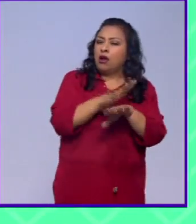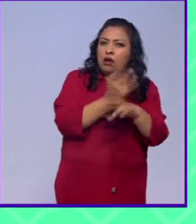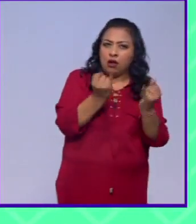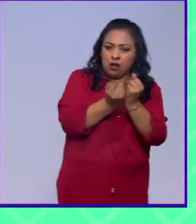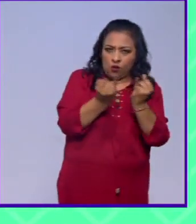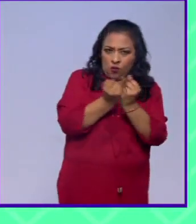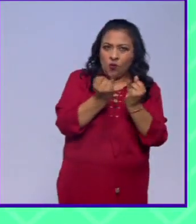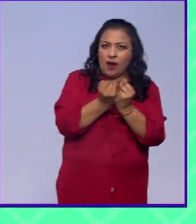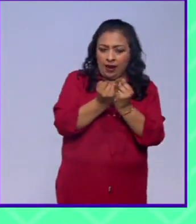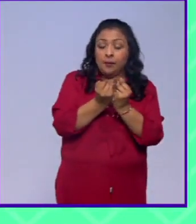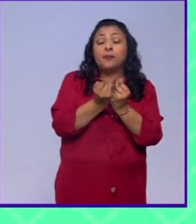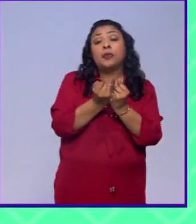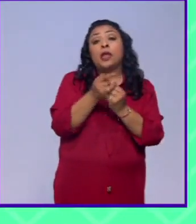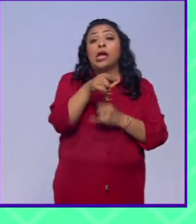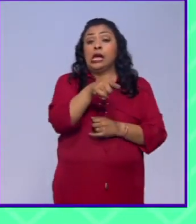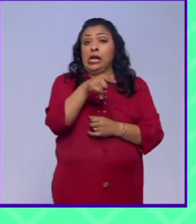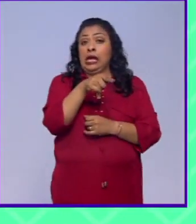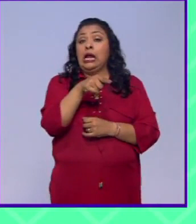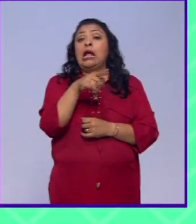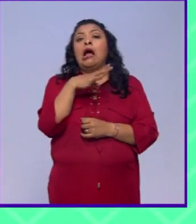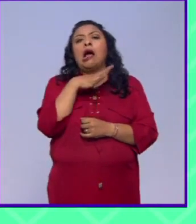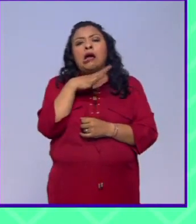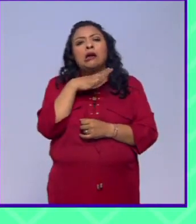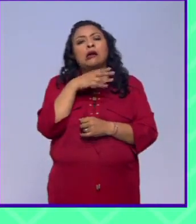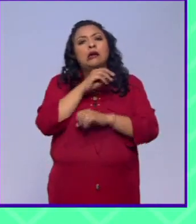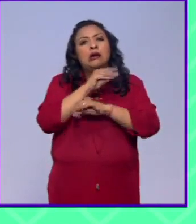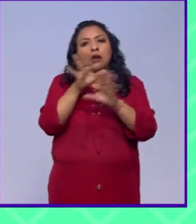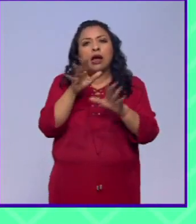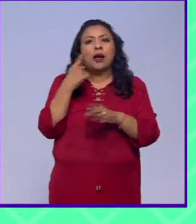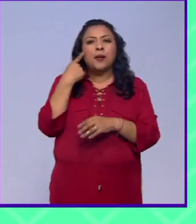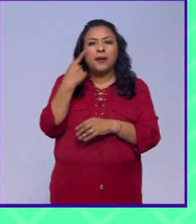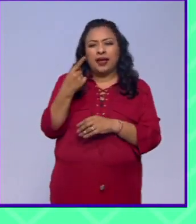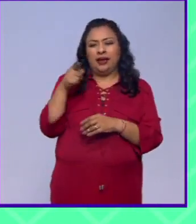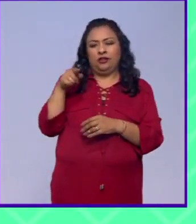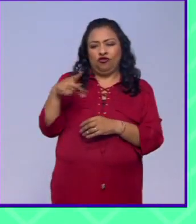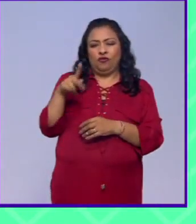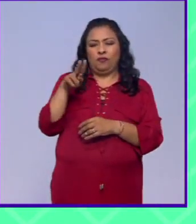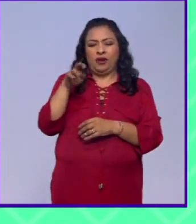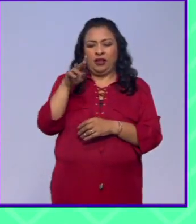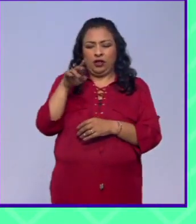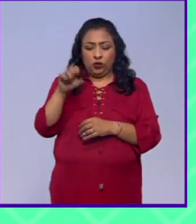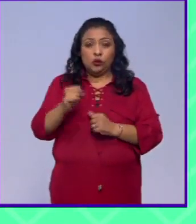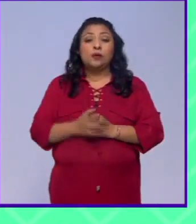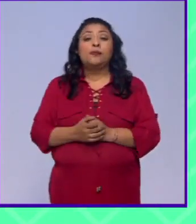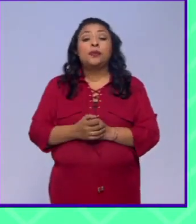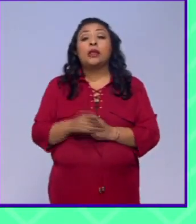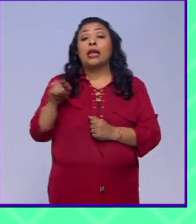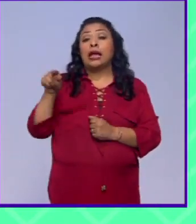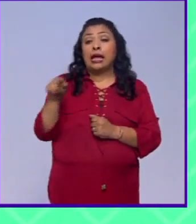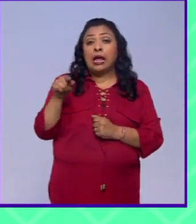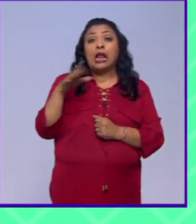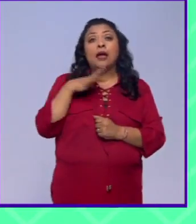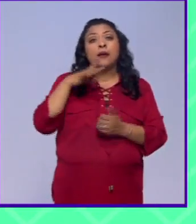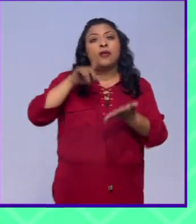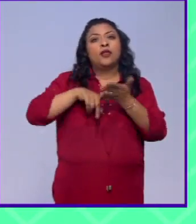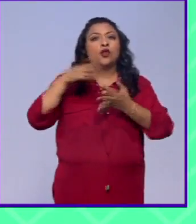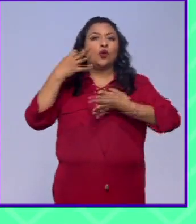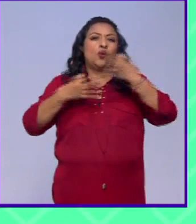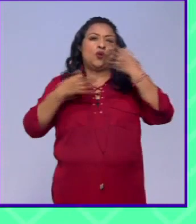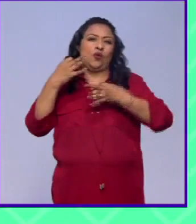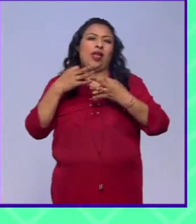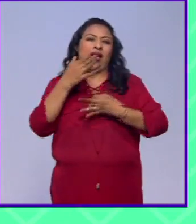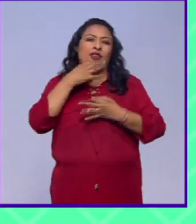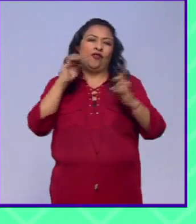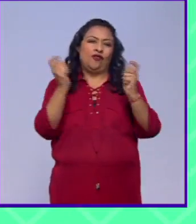Y él se quedó prendado, claro, de Belle de Jour, ¿no? Que además él estaba en el jurado del Festival de